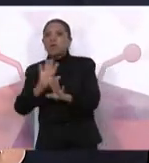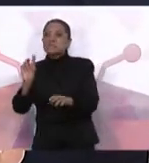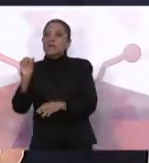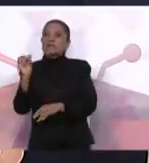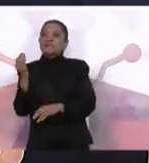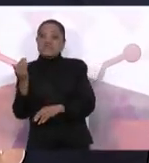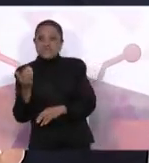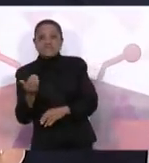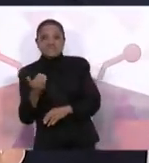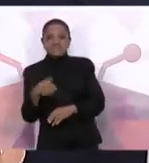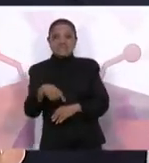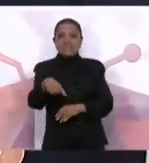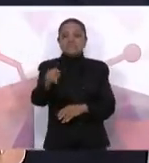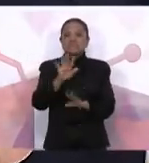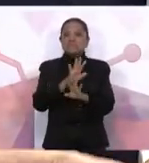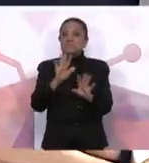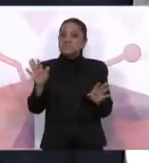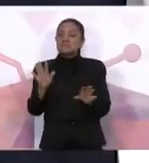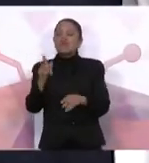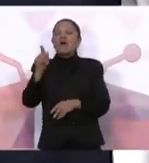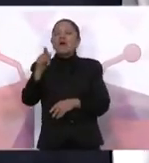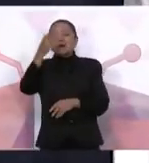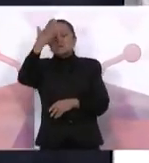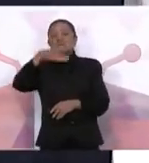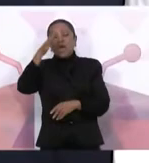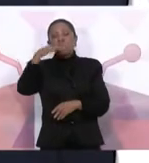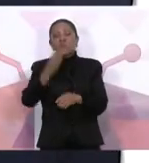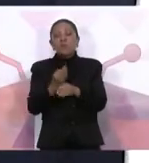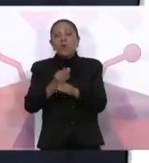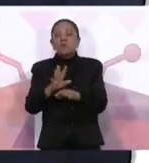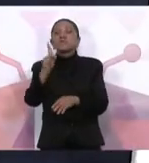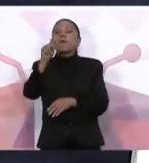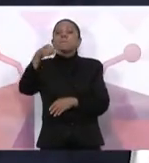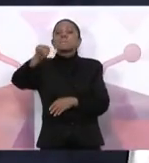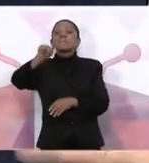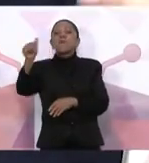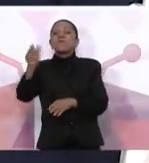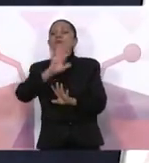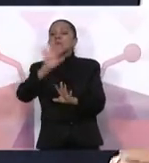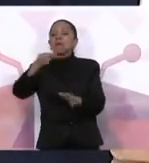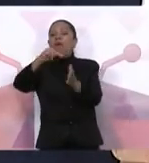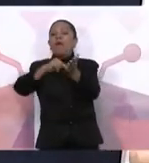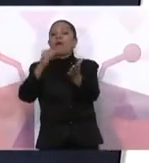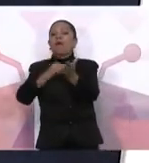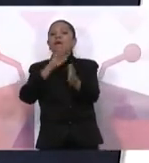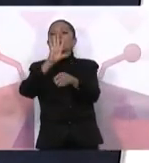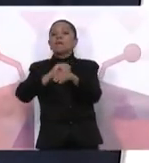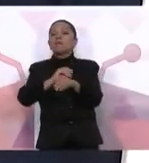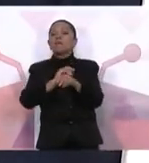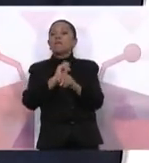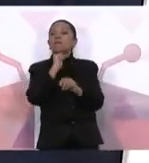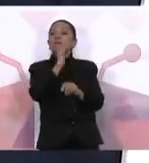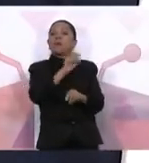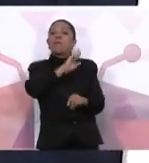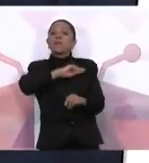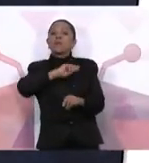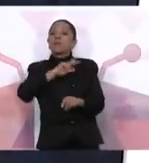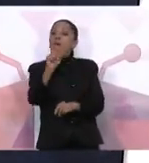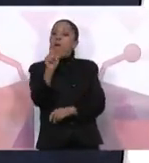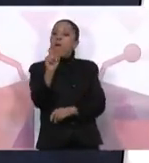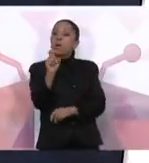pri el pan y actualmente incluso el perro de han venido permitiendo la privatización de nuestra agua